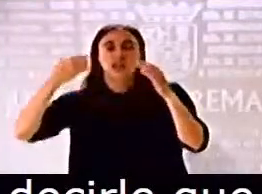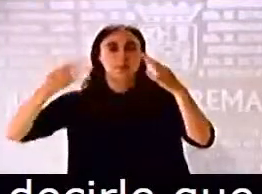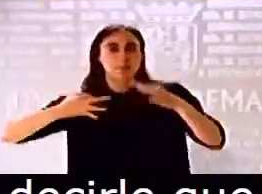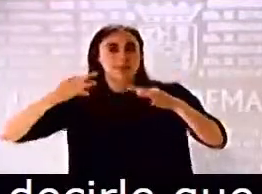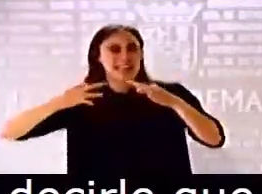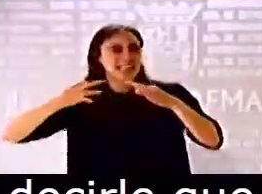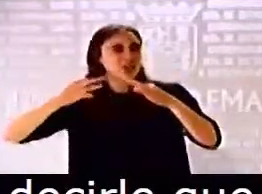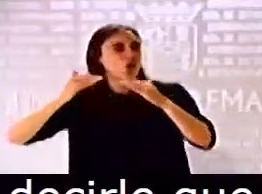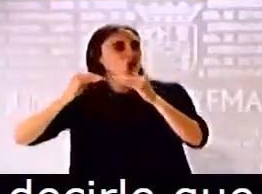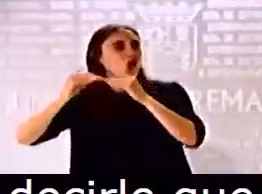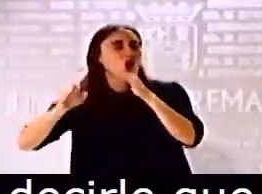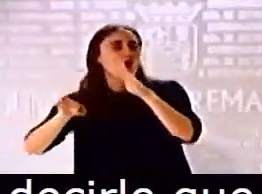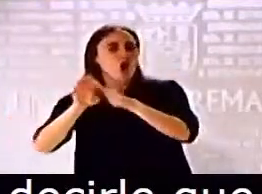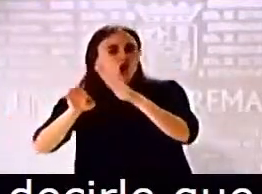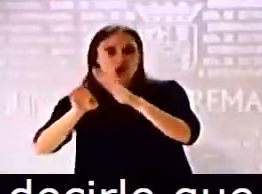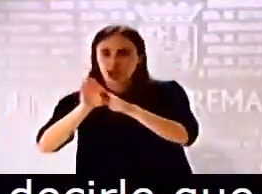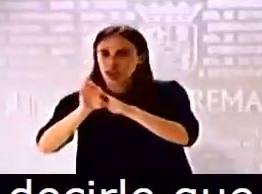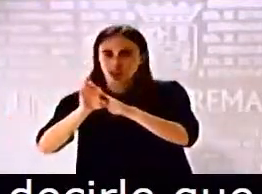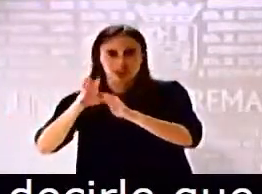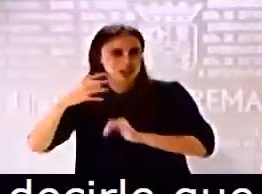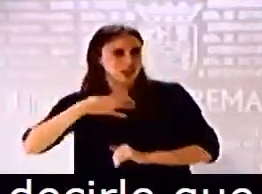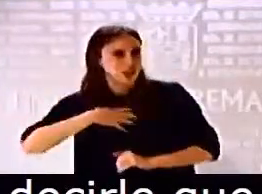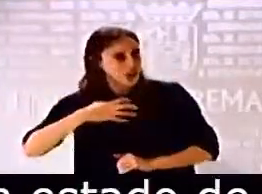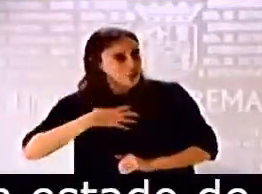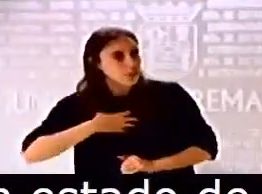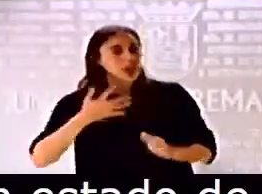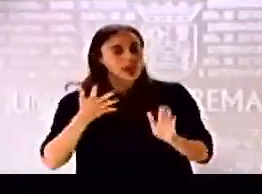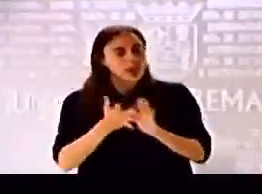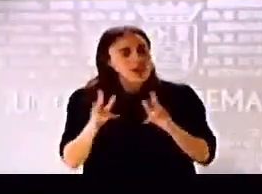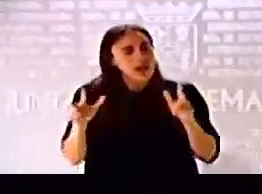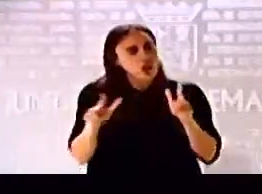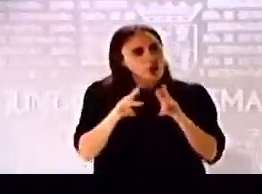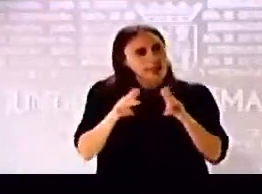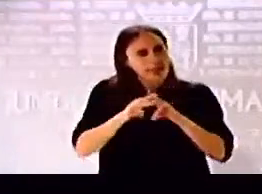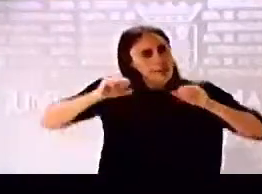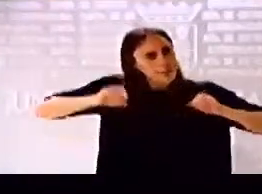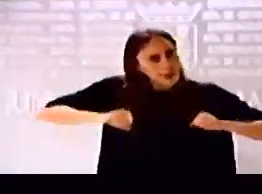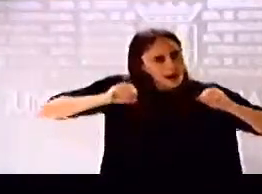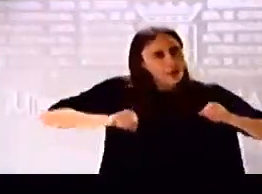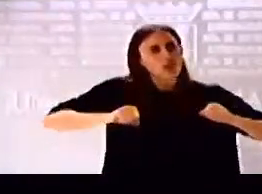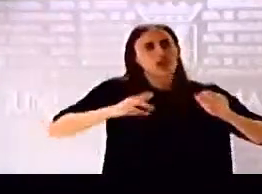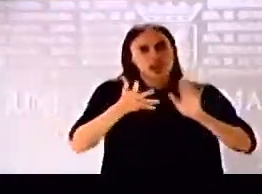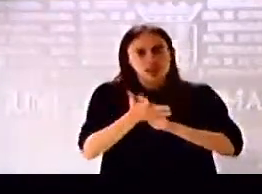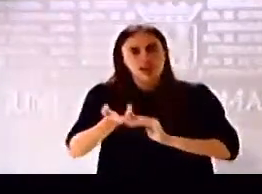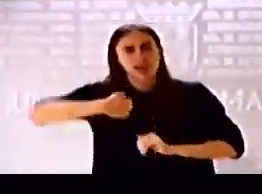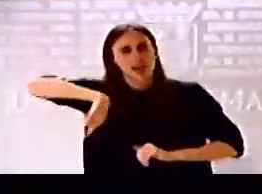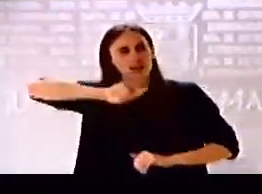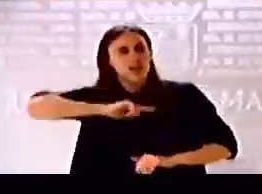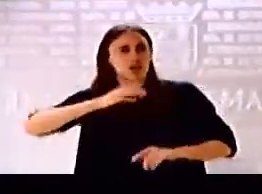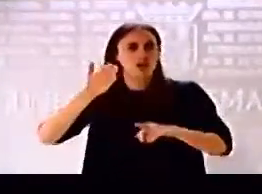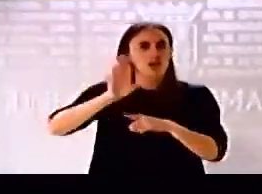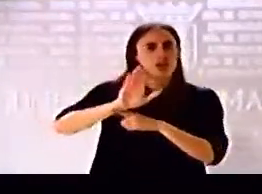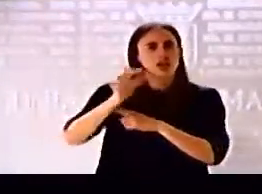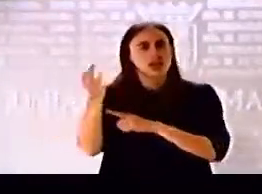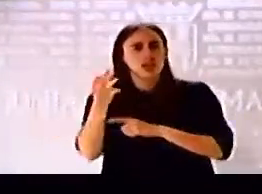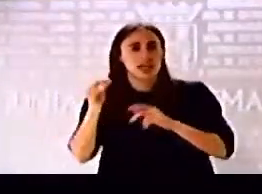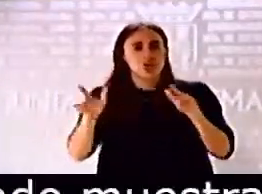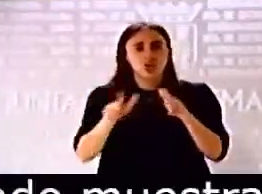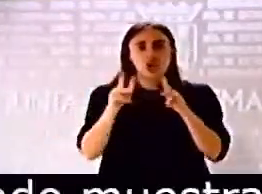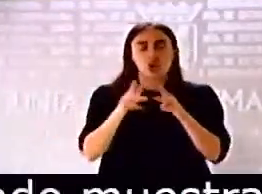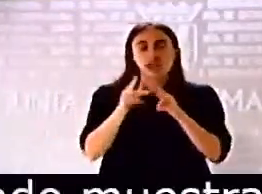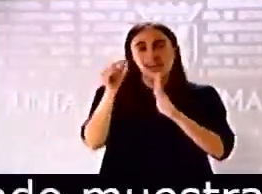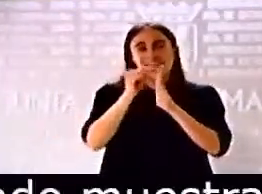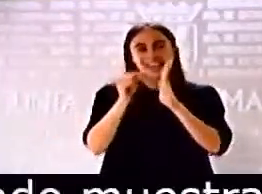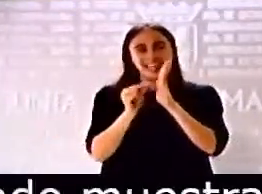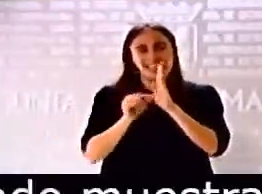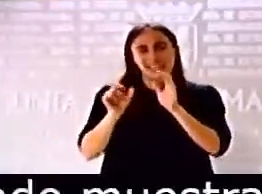Somos una sociedad madura, hemos dado muestra de que somos una sociedad con criterios para protegernos, por lo menos en